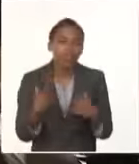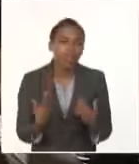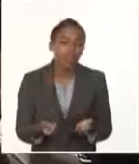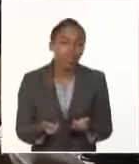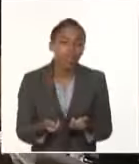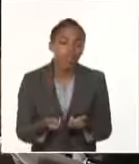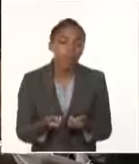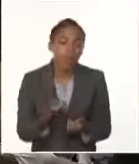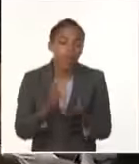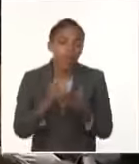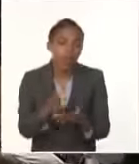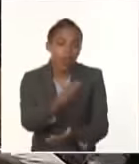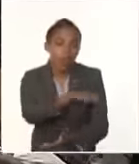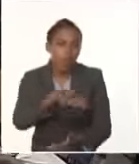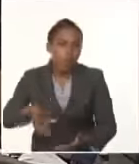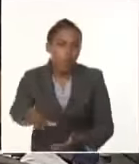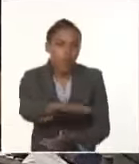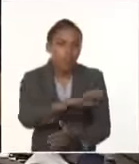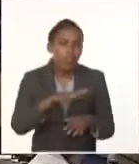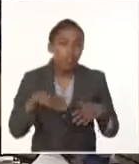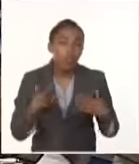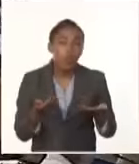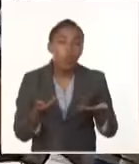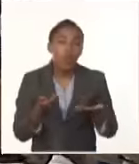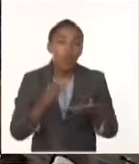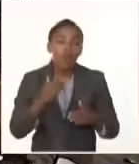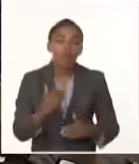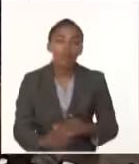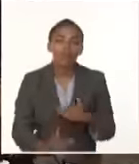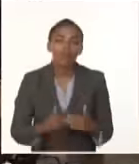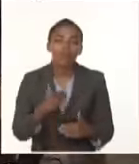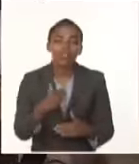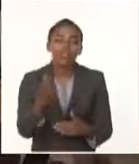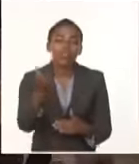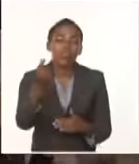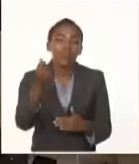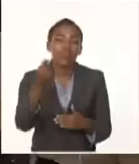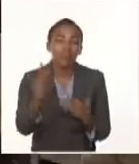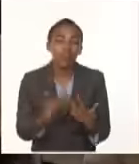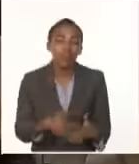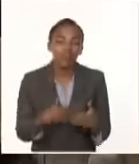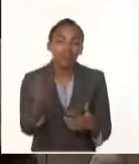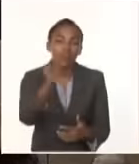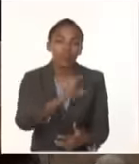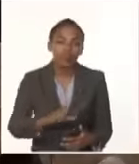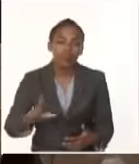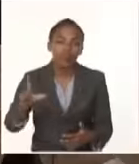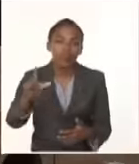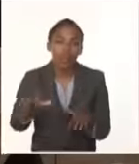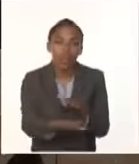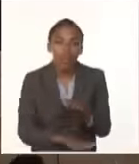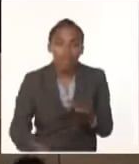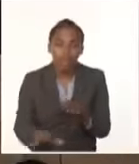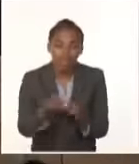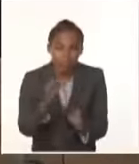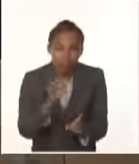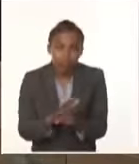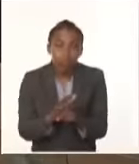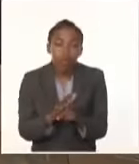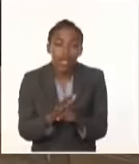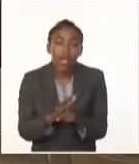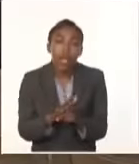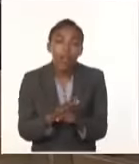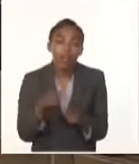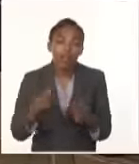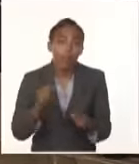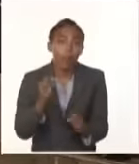pueblo es optimizando los procesos económicos, productivos y sociales desde la base. Pero hay que empezar por